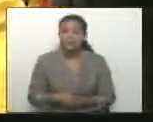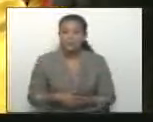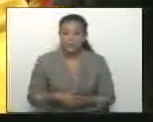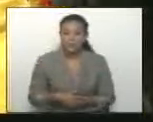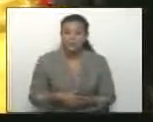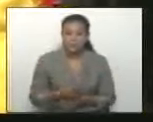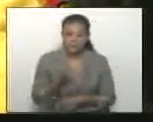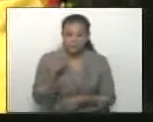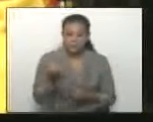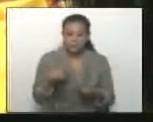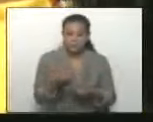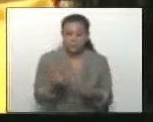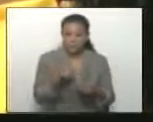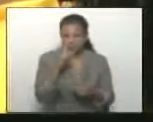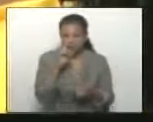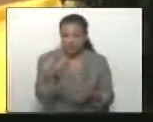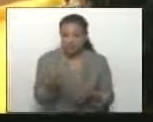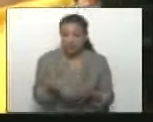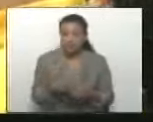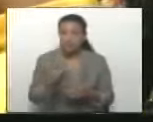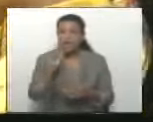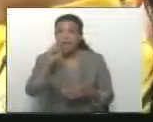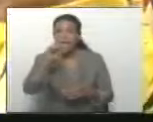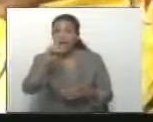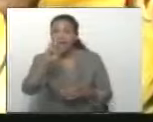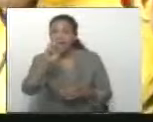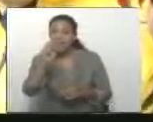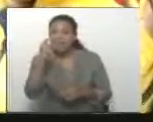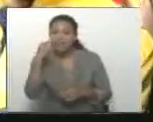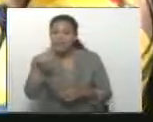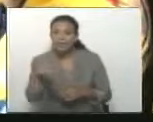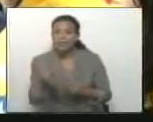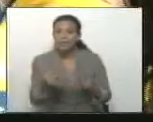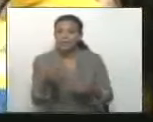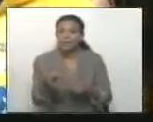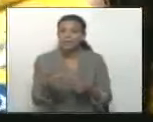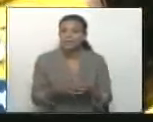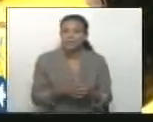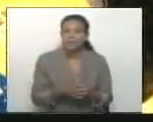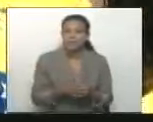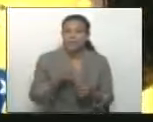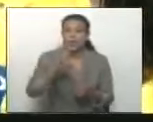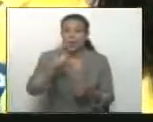el gran Rafael urdaneta Rincón